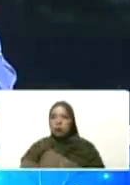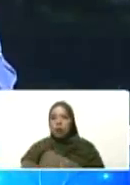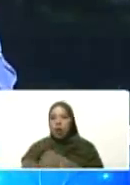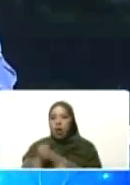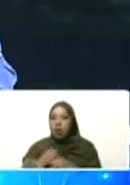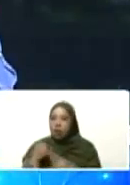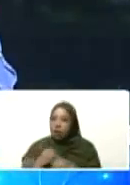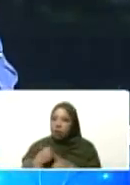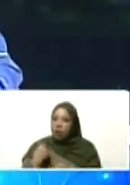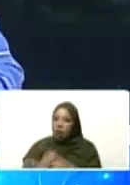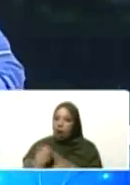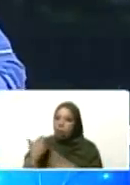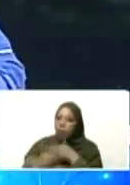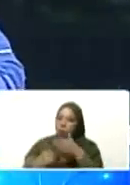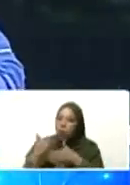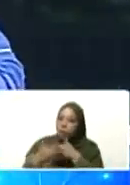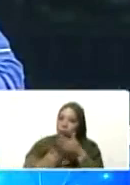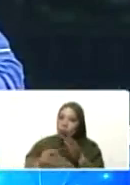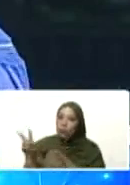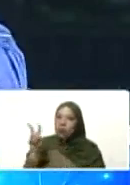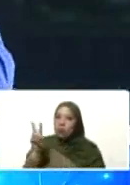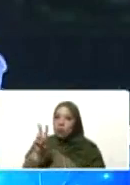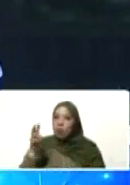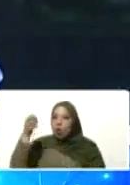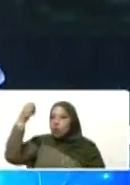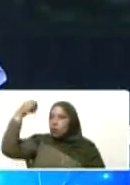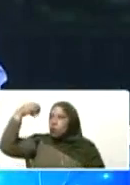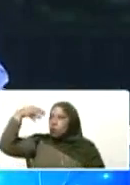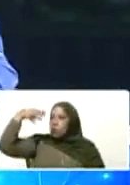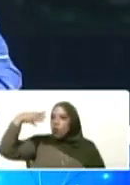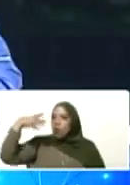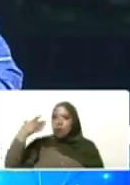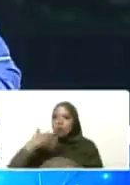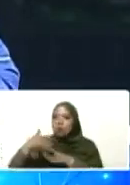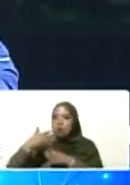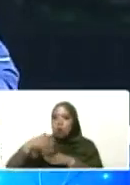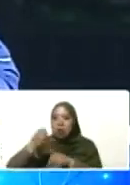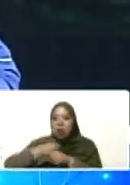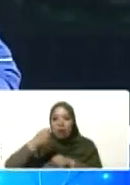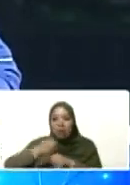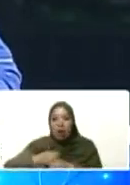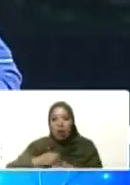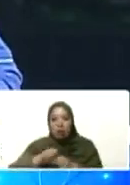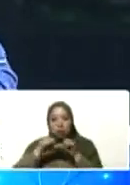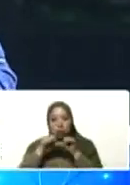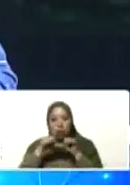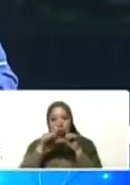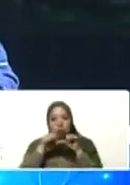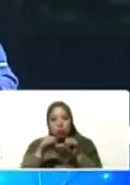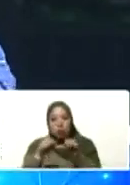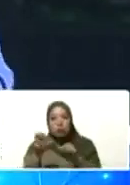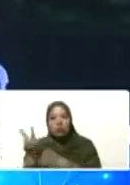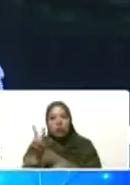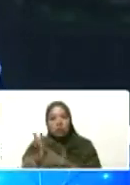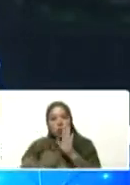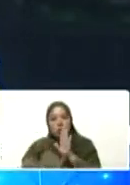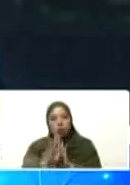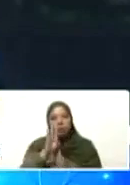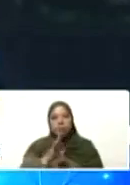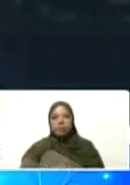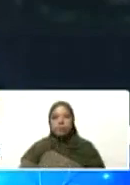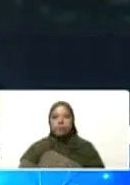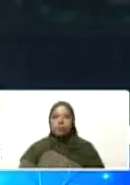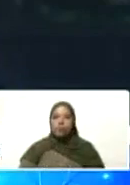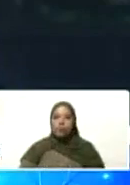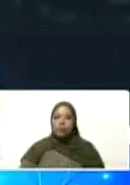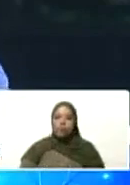trabaja de sol a sol, día por día, permanentemente. La Venezuela que avanza en